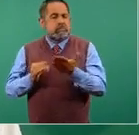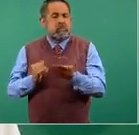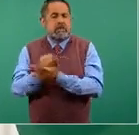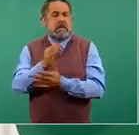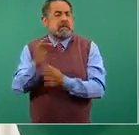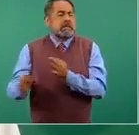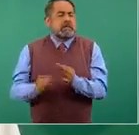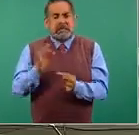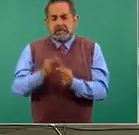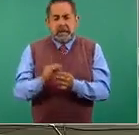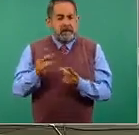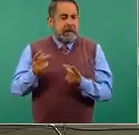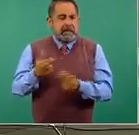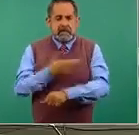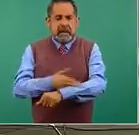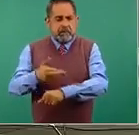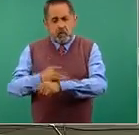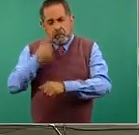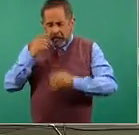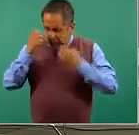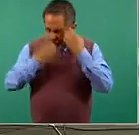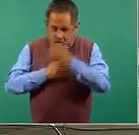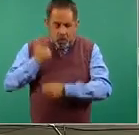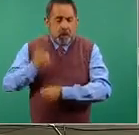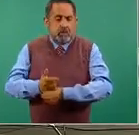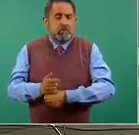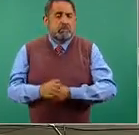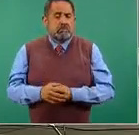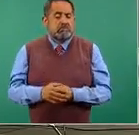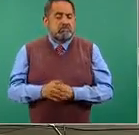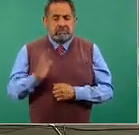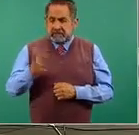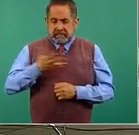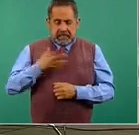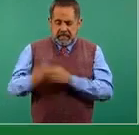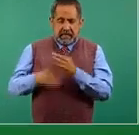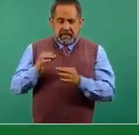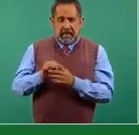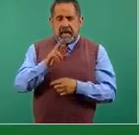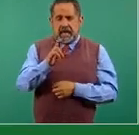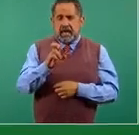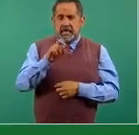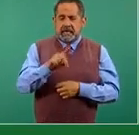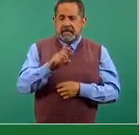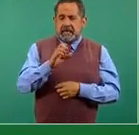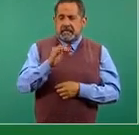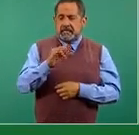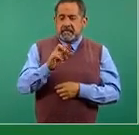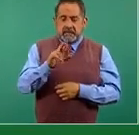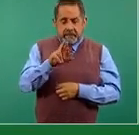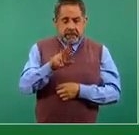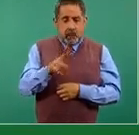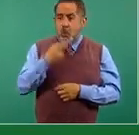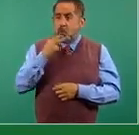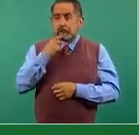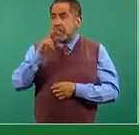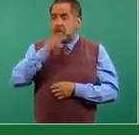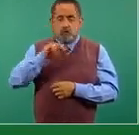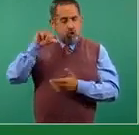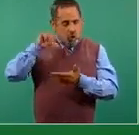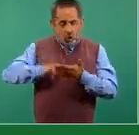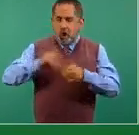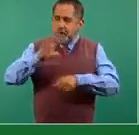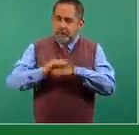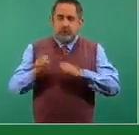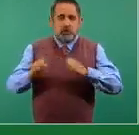estos mecanismos ágiles de evaluación que están ya en práctica. Remdesivir fue la primera experiencia de uso de esos mecanismos